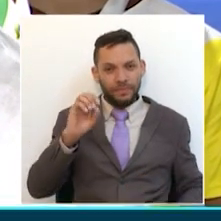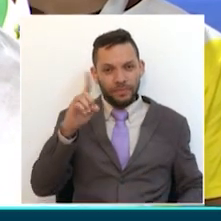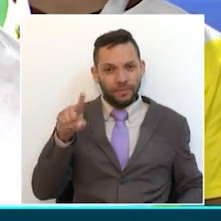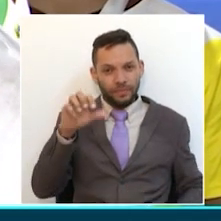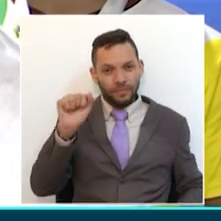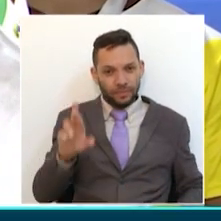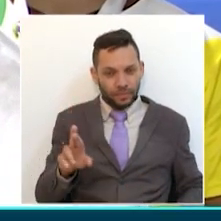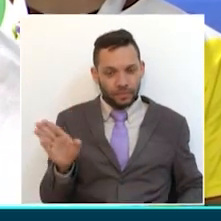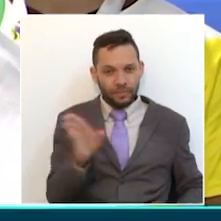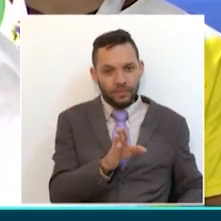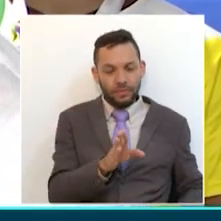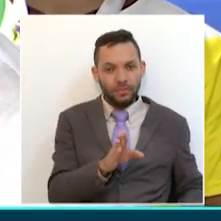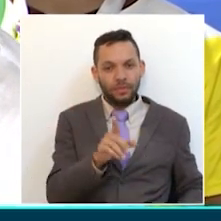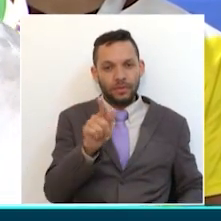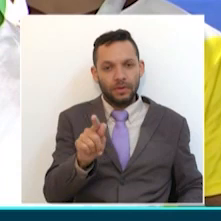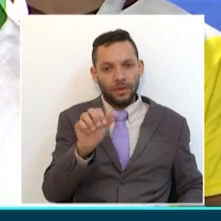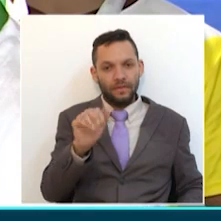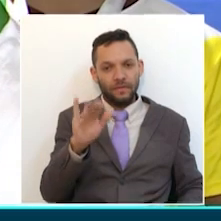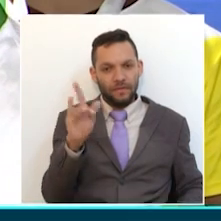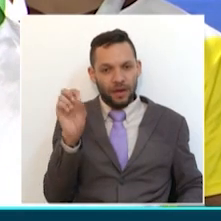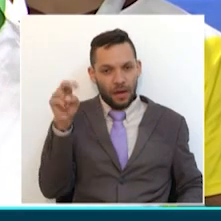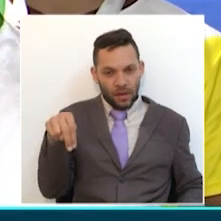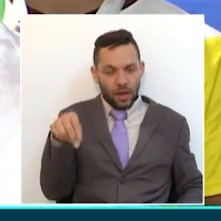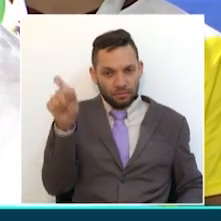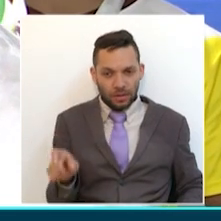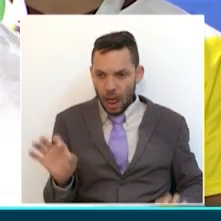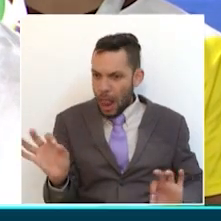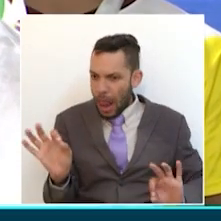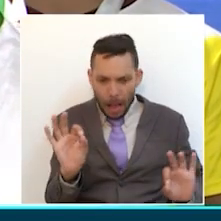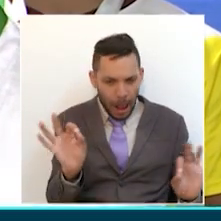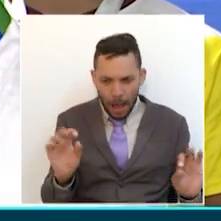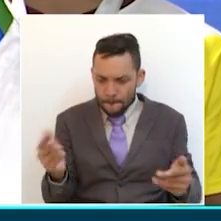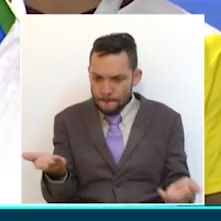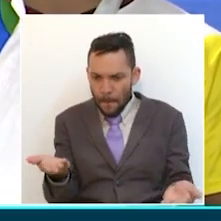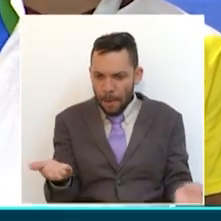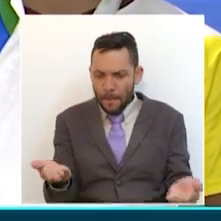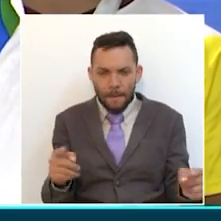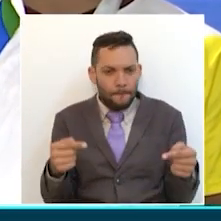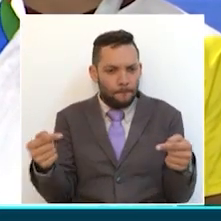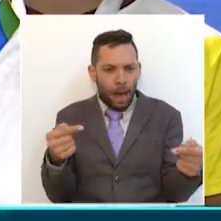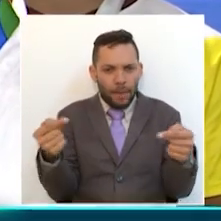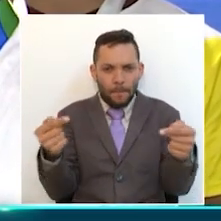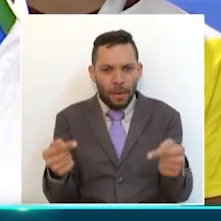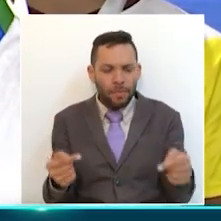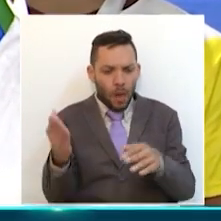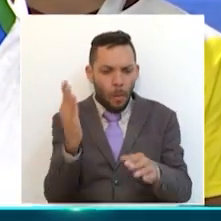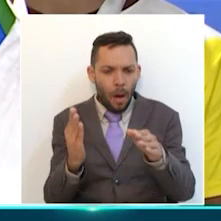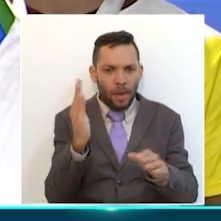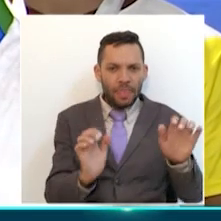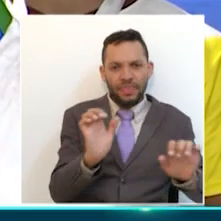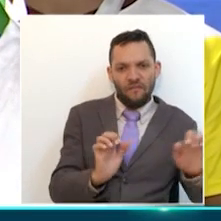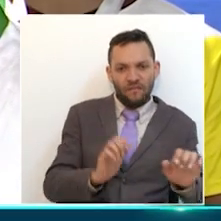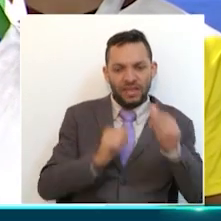Fabián Zamudio iba muy bien todo, fue la mejor escenografía que se hizo en defensa personal,